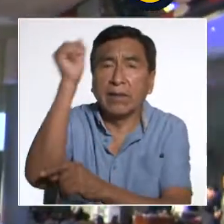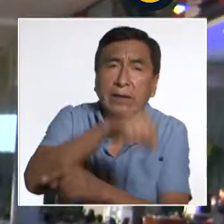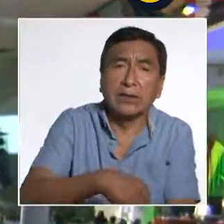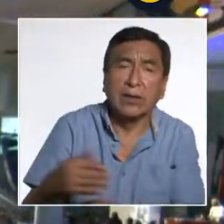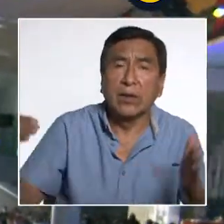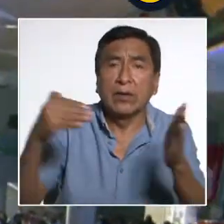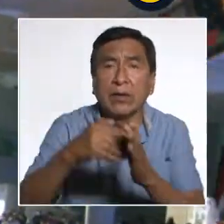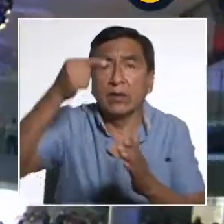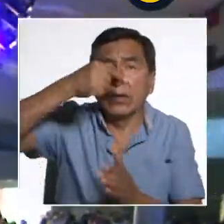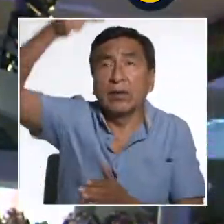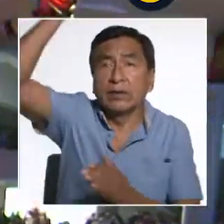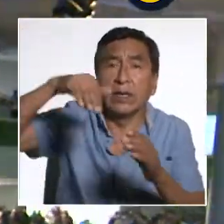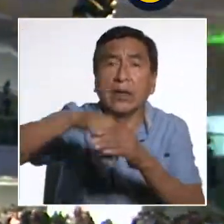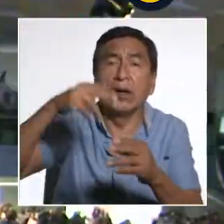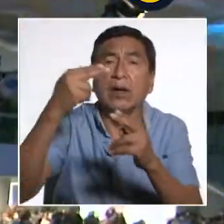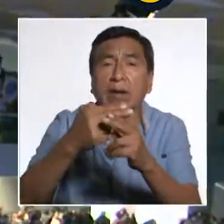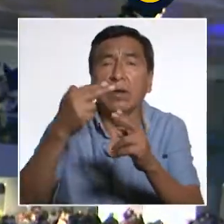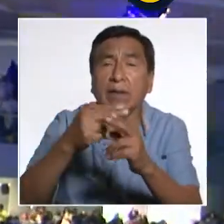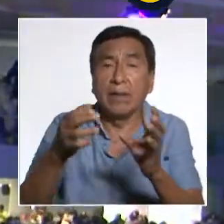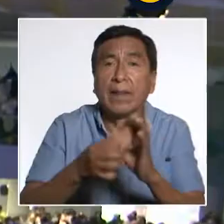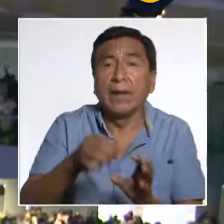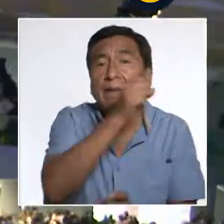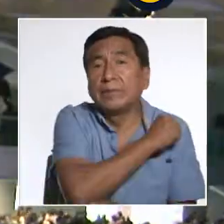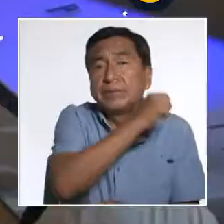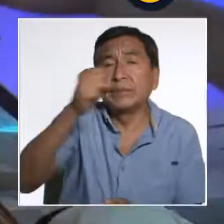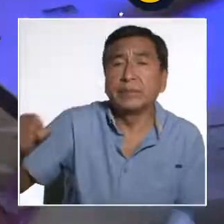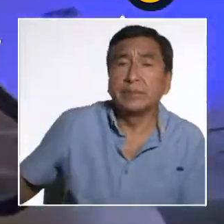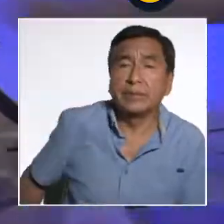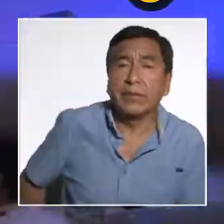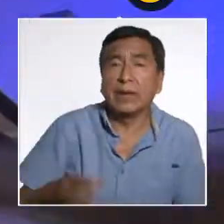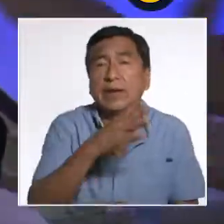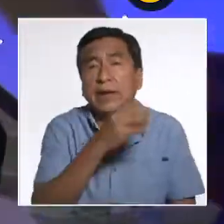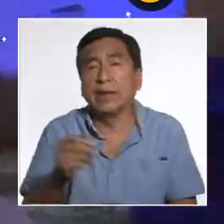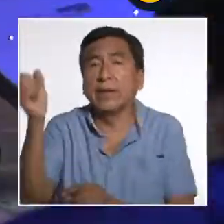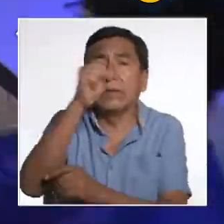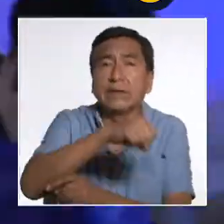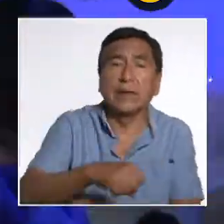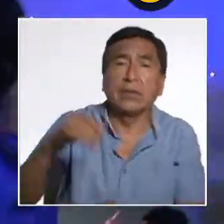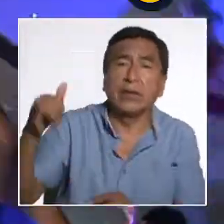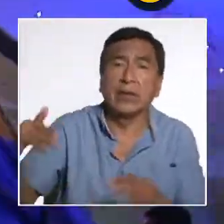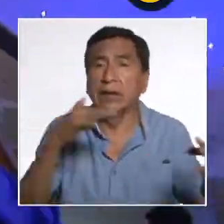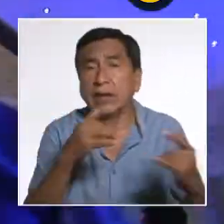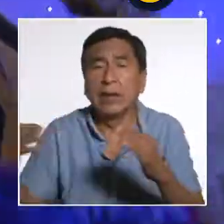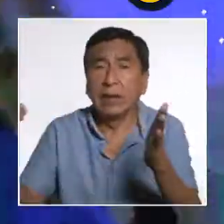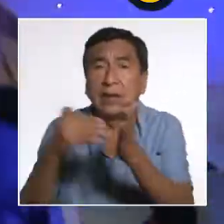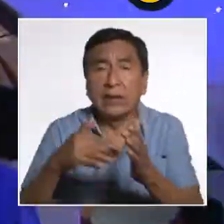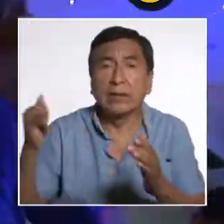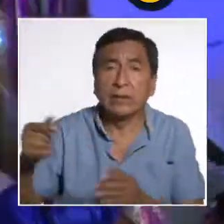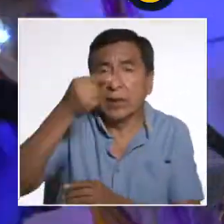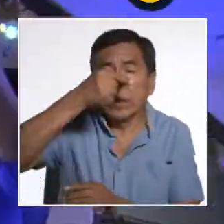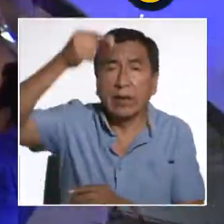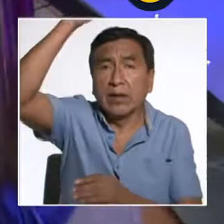gigante en el nombre del Señor. Iré a la batalla contra el gigante en el nombre